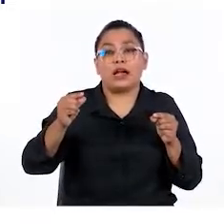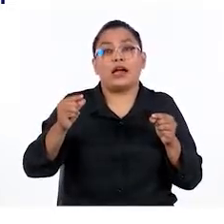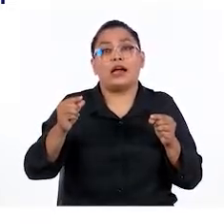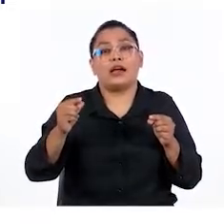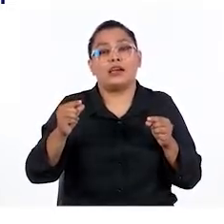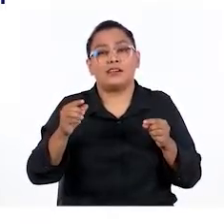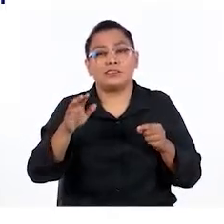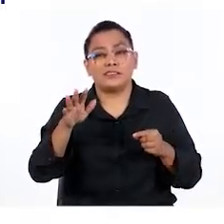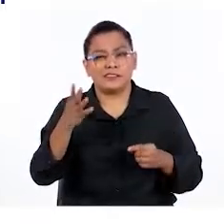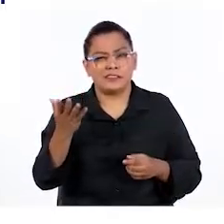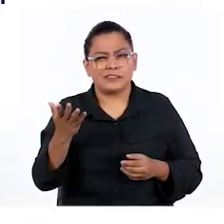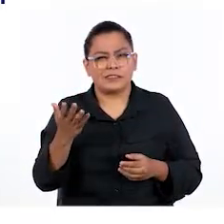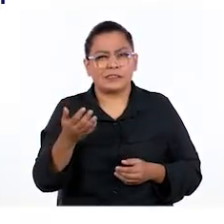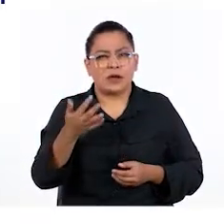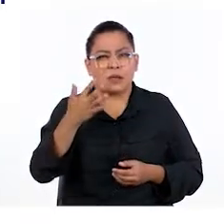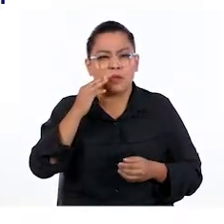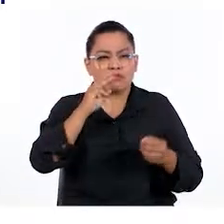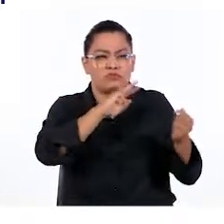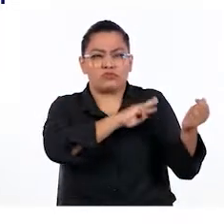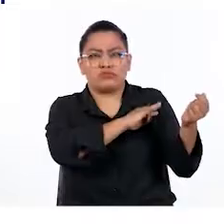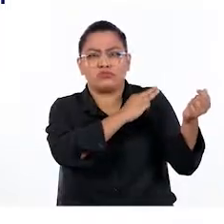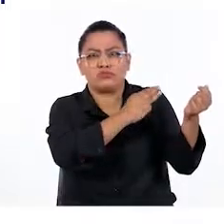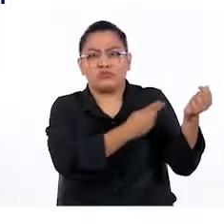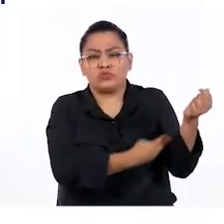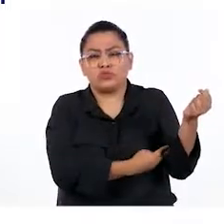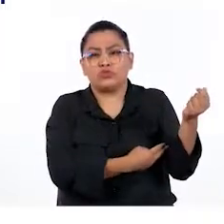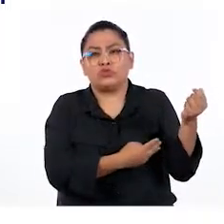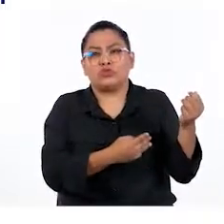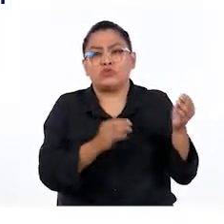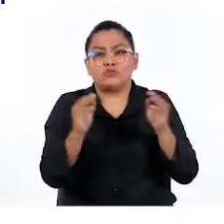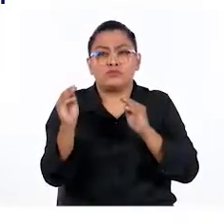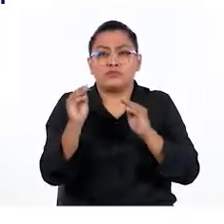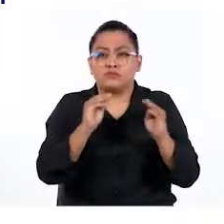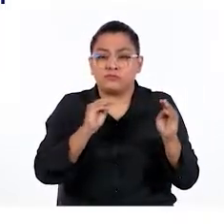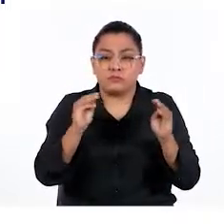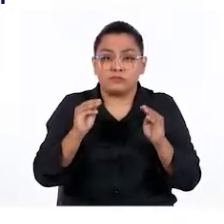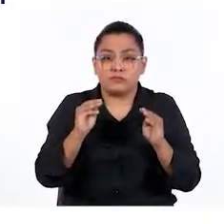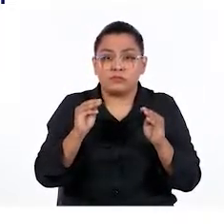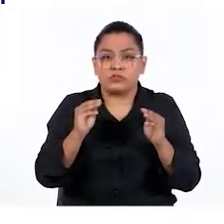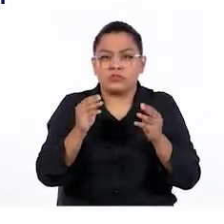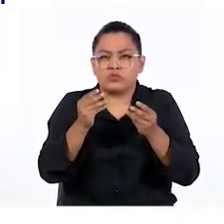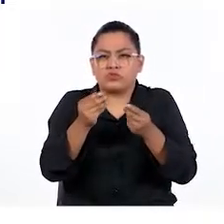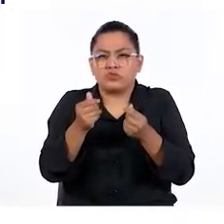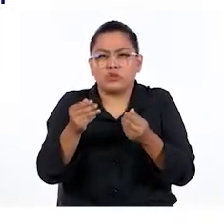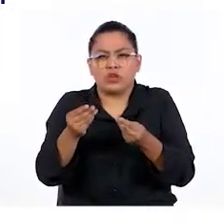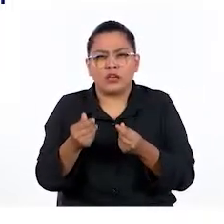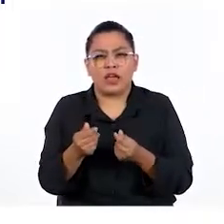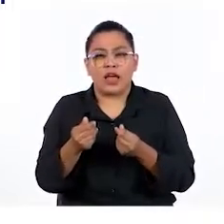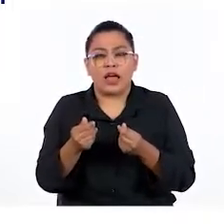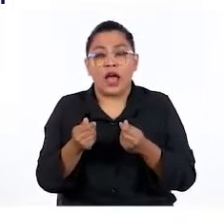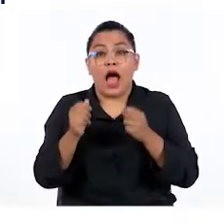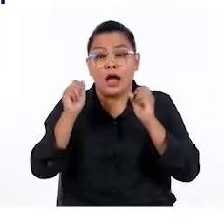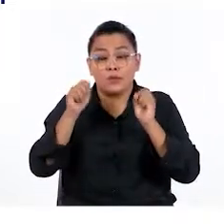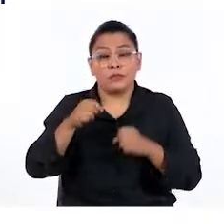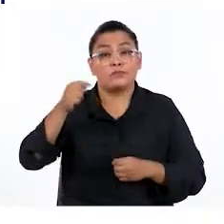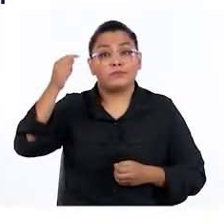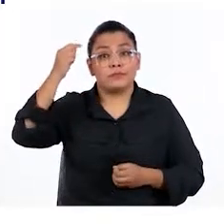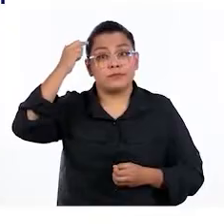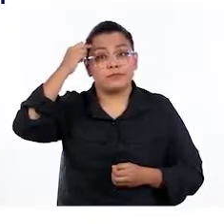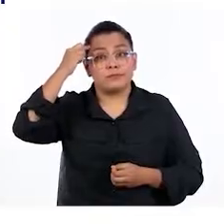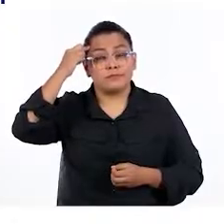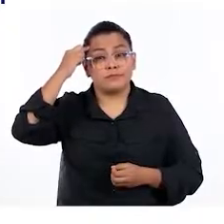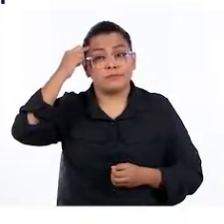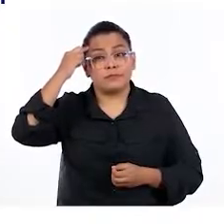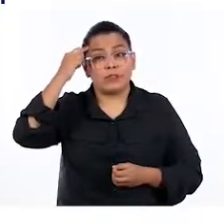Y ese algo suele ser un músculo o suele ser el movimiento de sustancias que nos permite pensar.